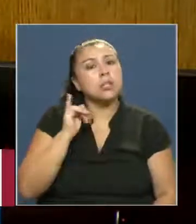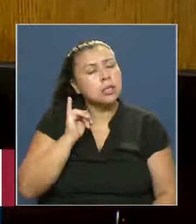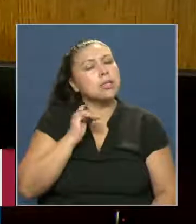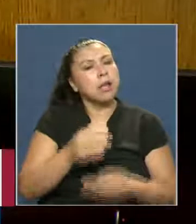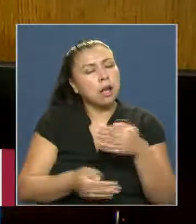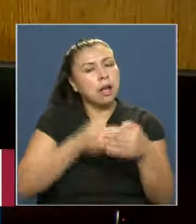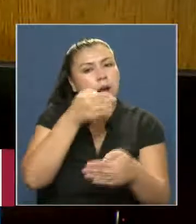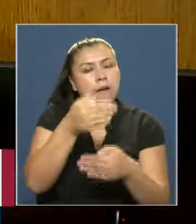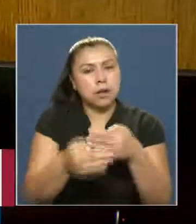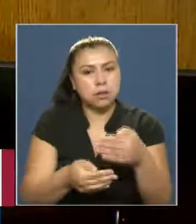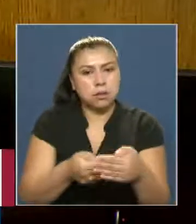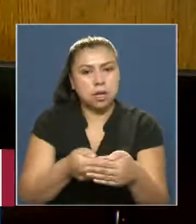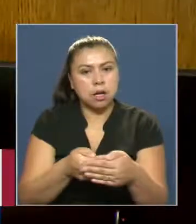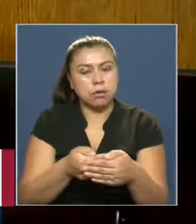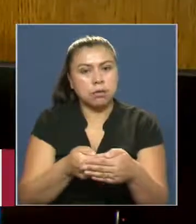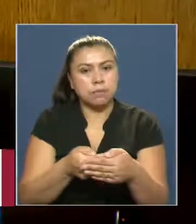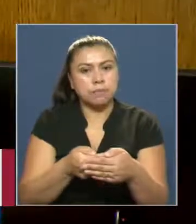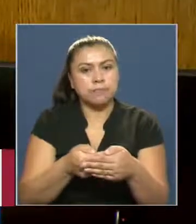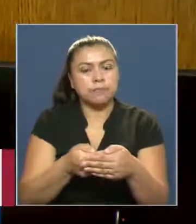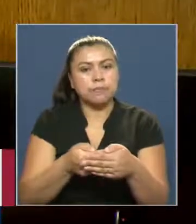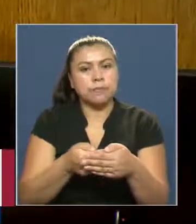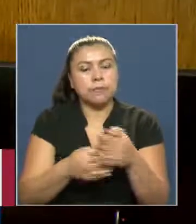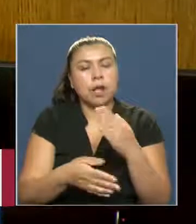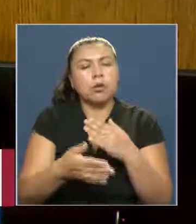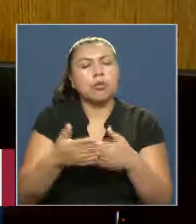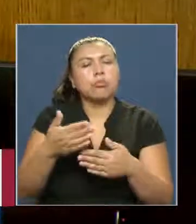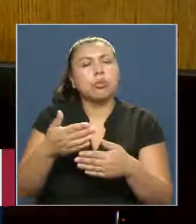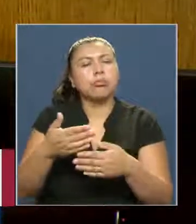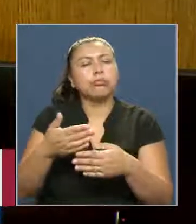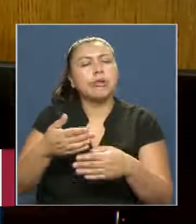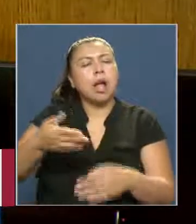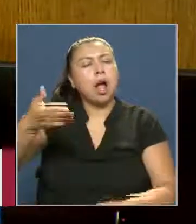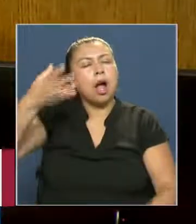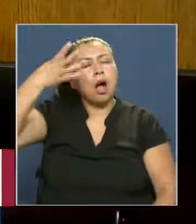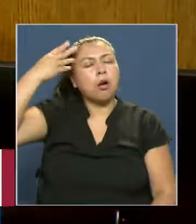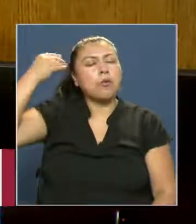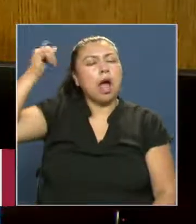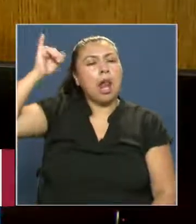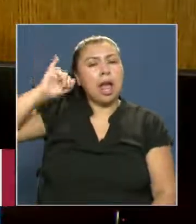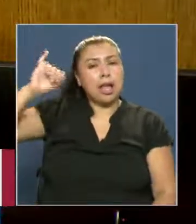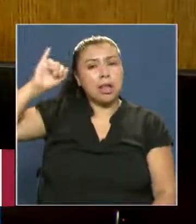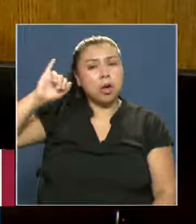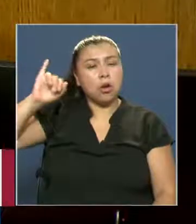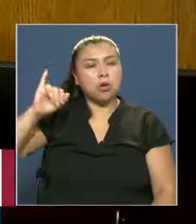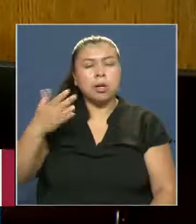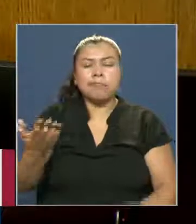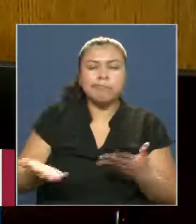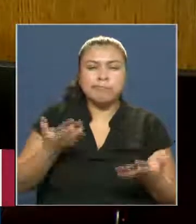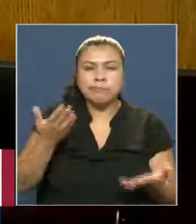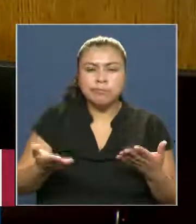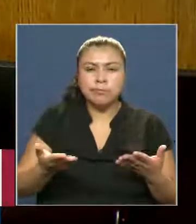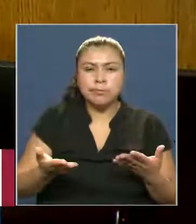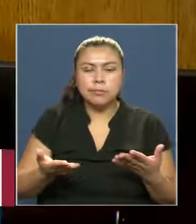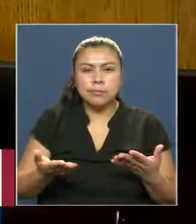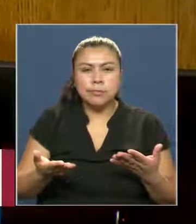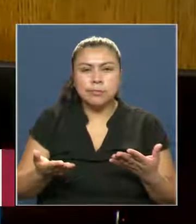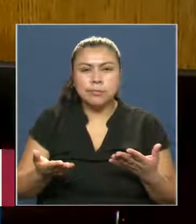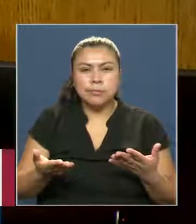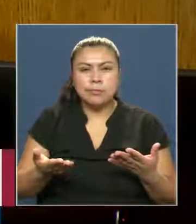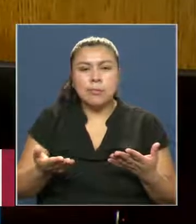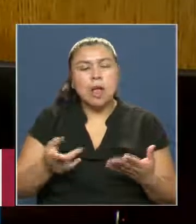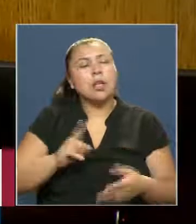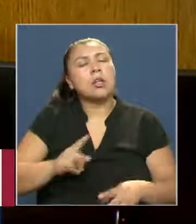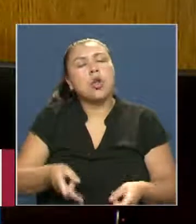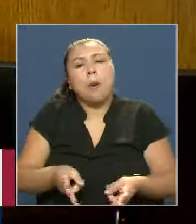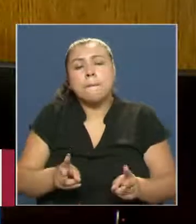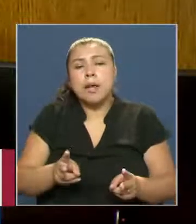avanzado dejando atrás ideologías que francamente eran antediluvianas y no